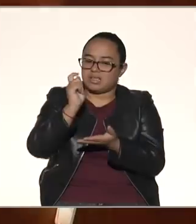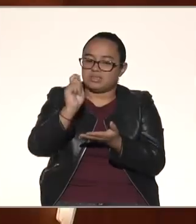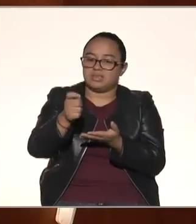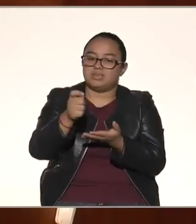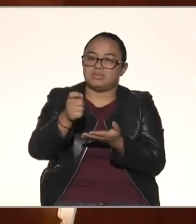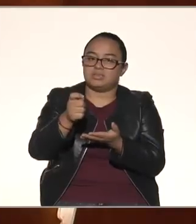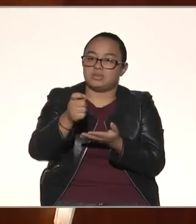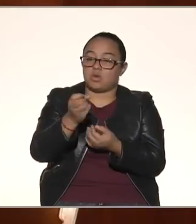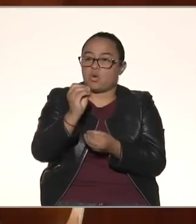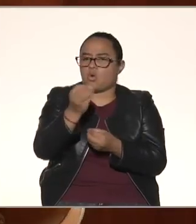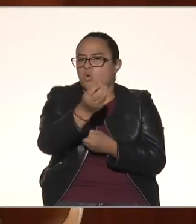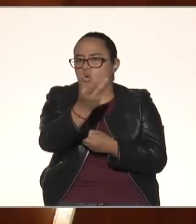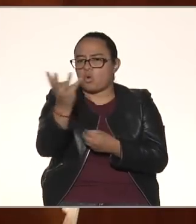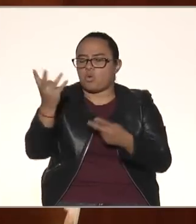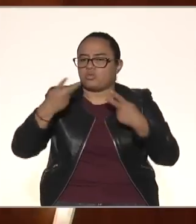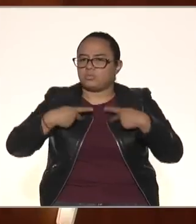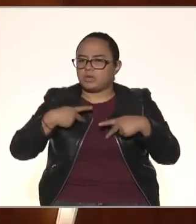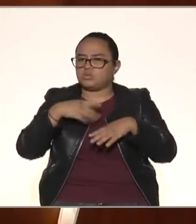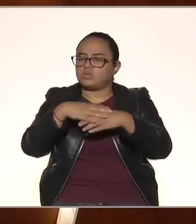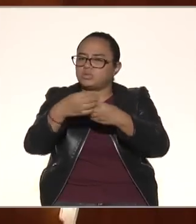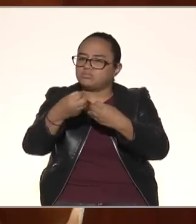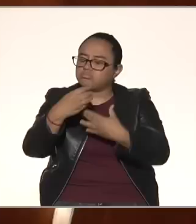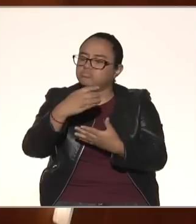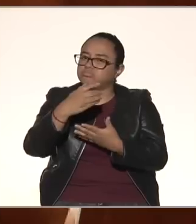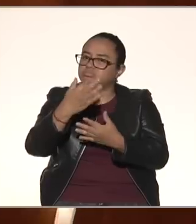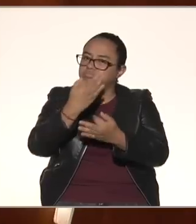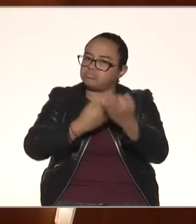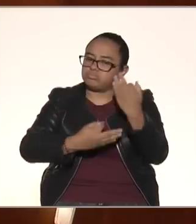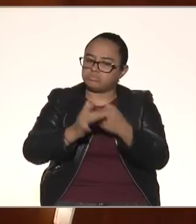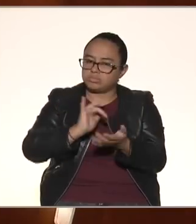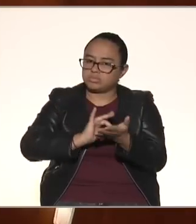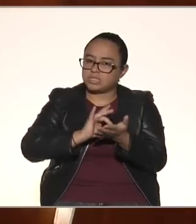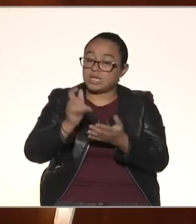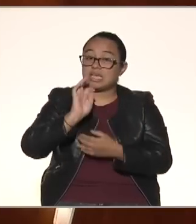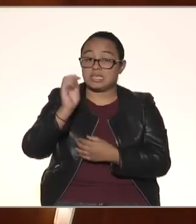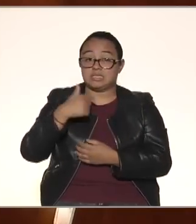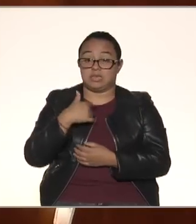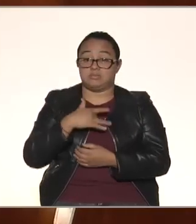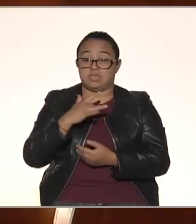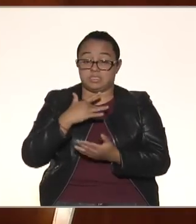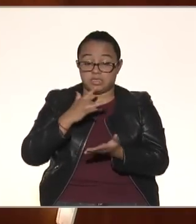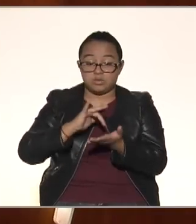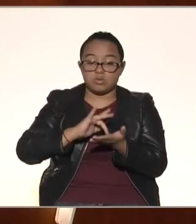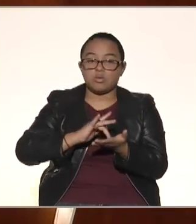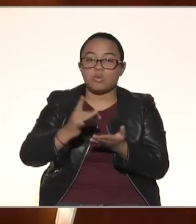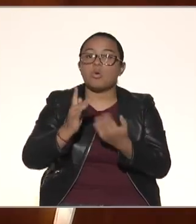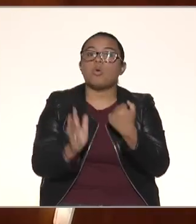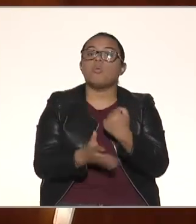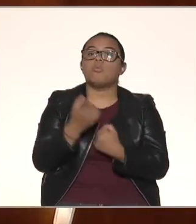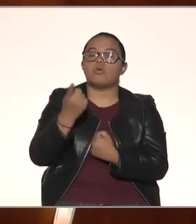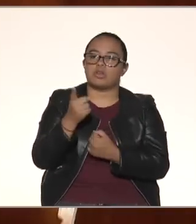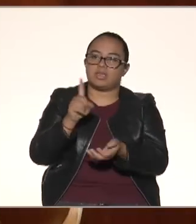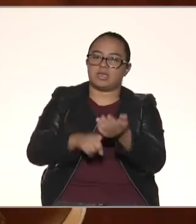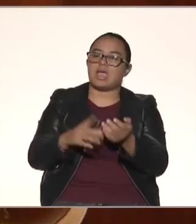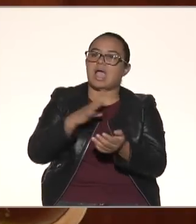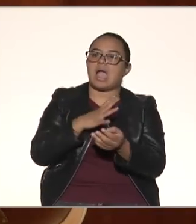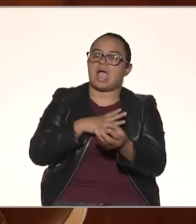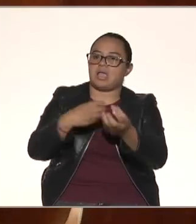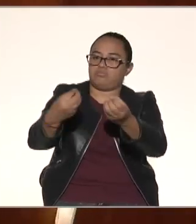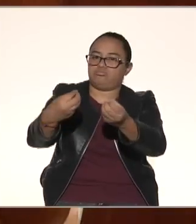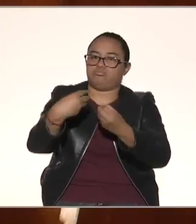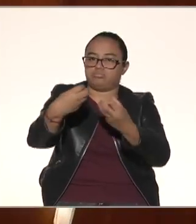de los demás o de lo demás. Si yo siento gratitud es porque estoy recibiendo, estoy